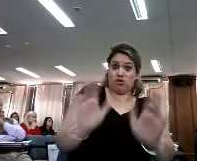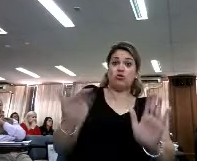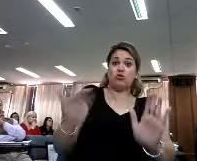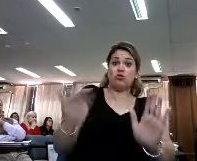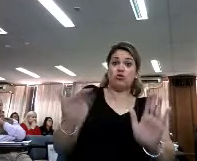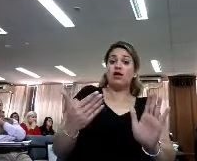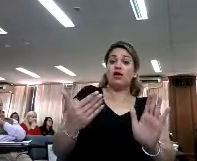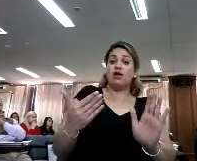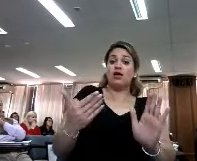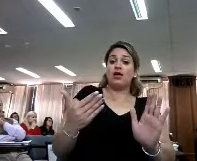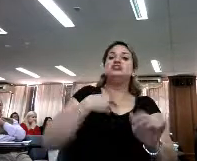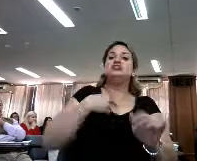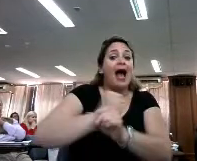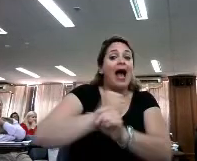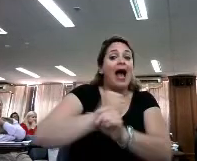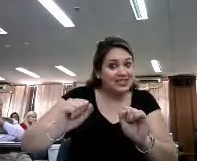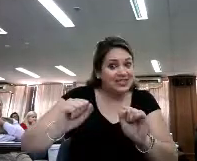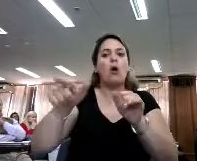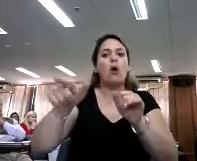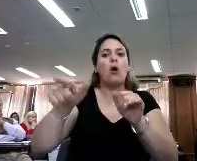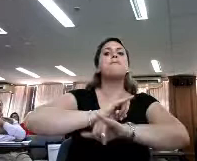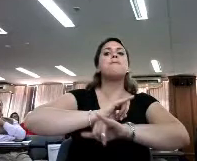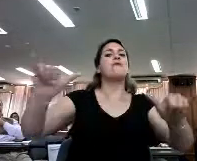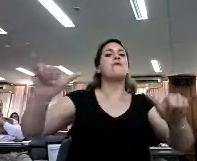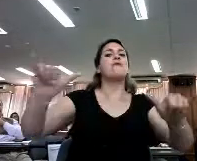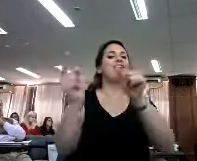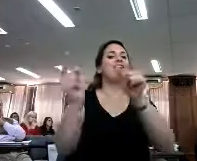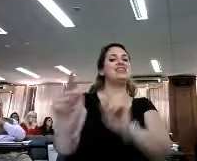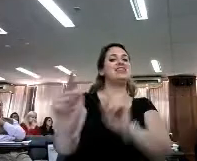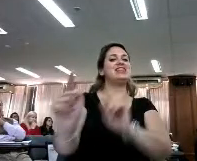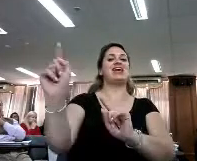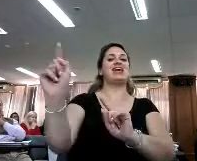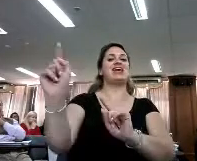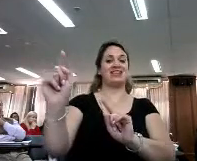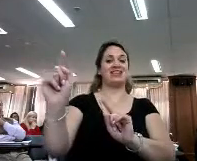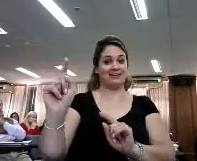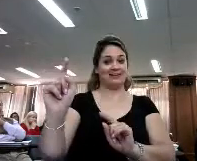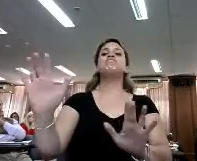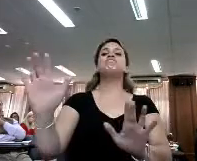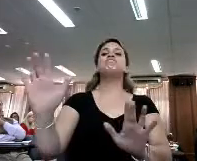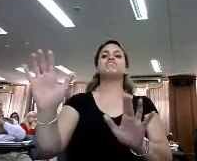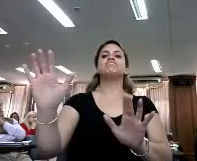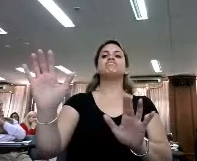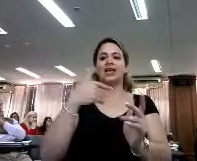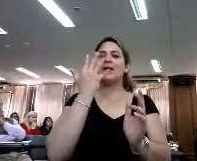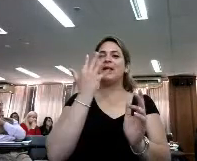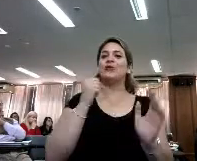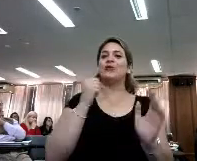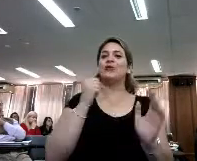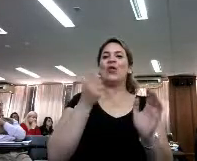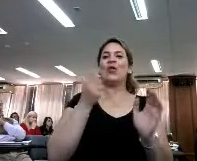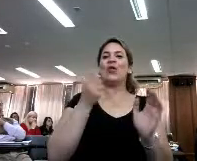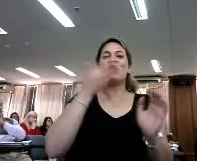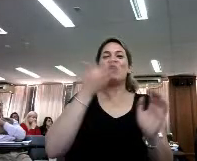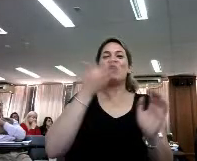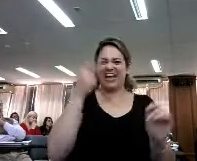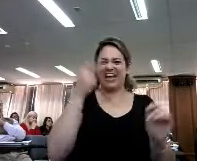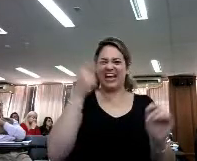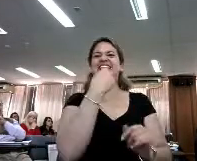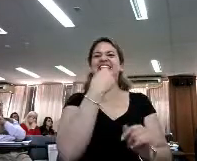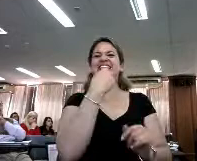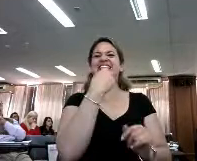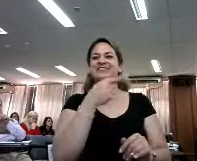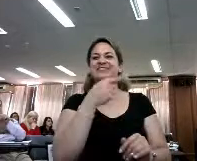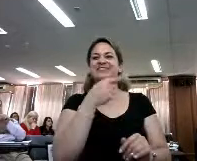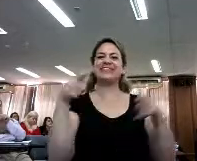estoy autorizando publicarla, es diferente. Pero bueno, para gustos los colores, decimos en Colombia, y para